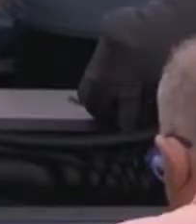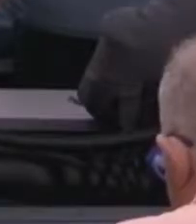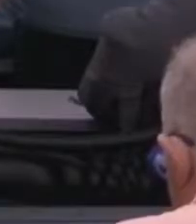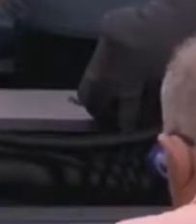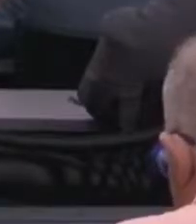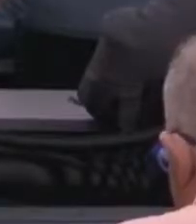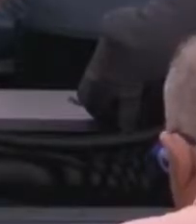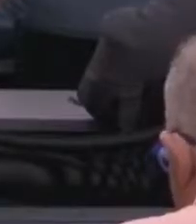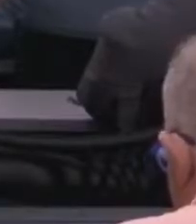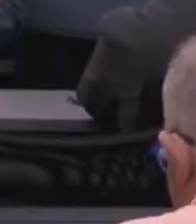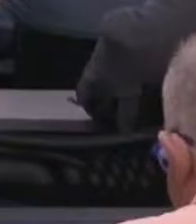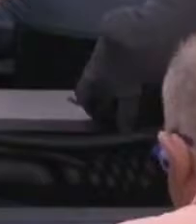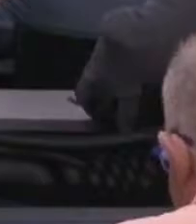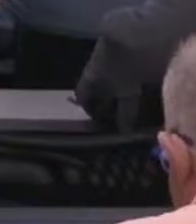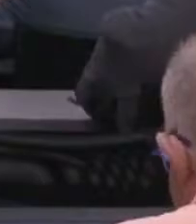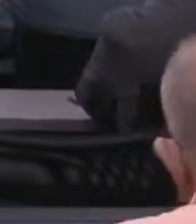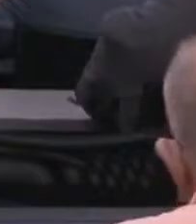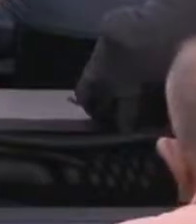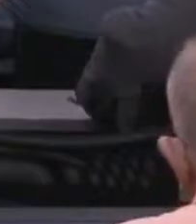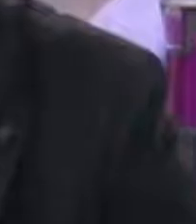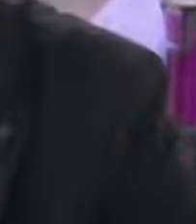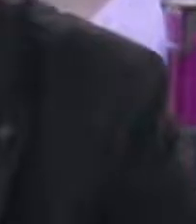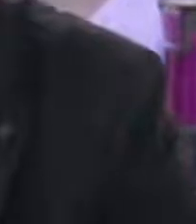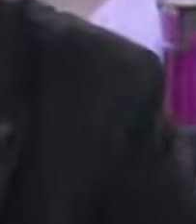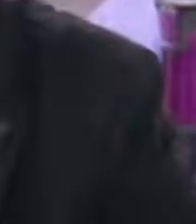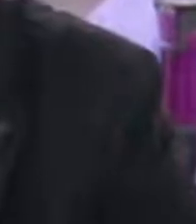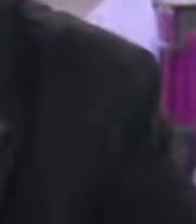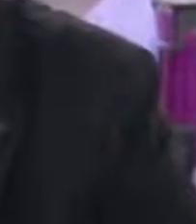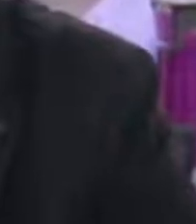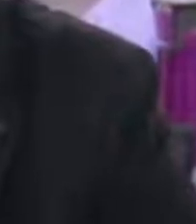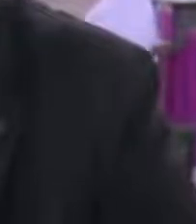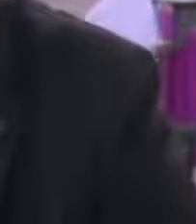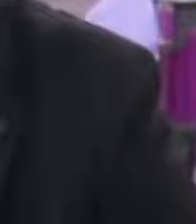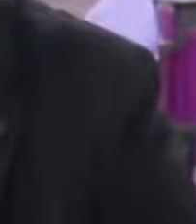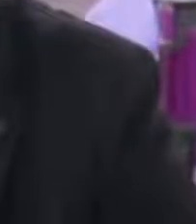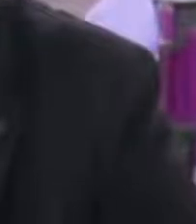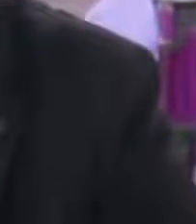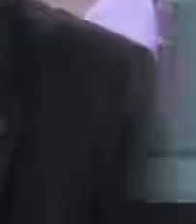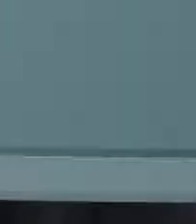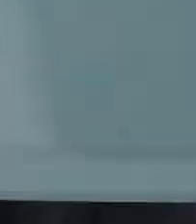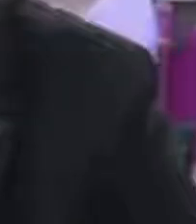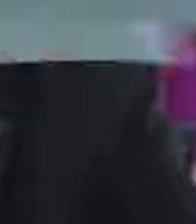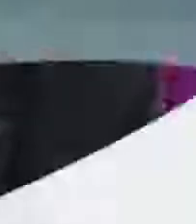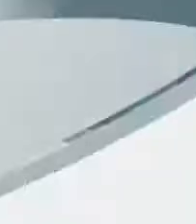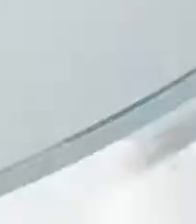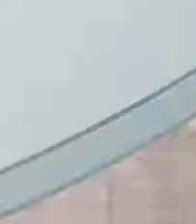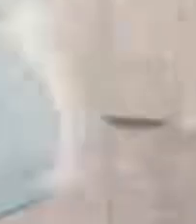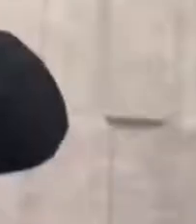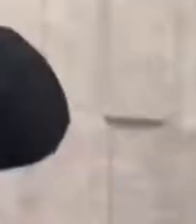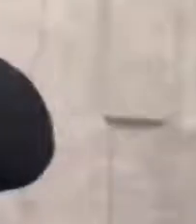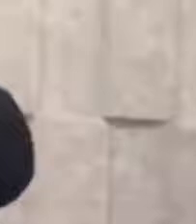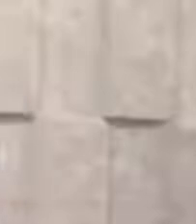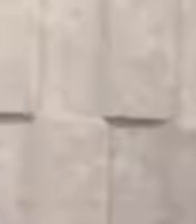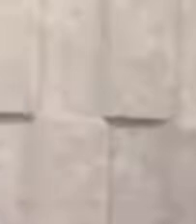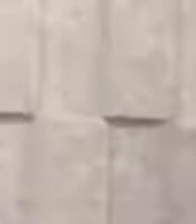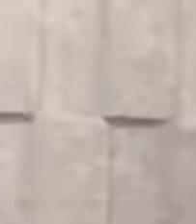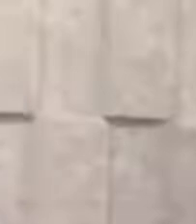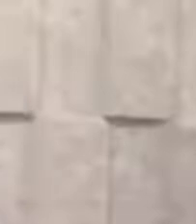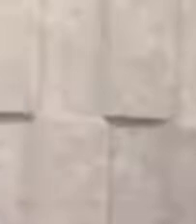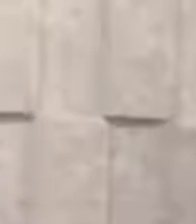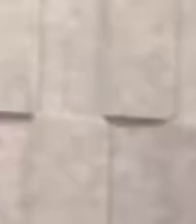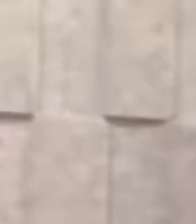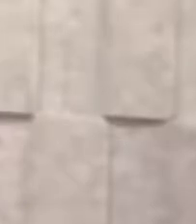buscan romper la condición de independencia bajo intentos de imposiciones políticas. Escuchemos. Hoy estamos